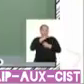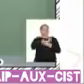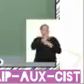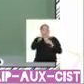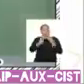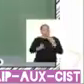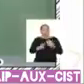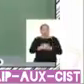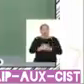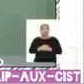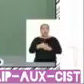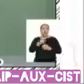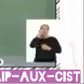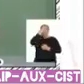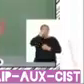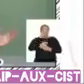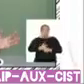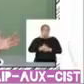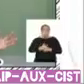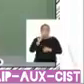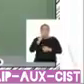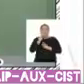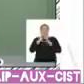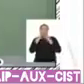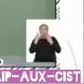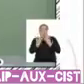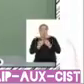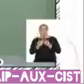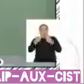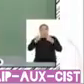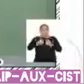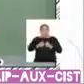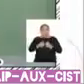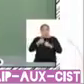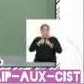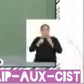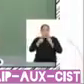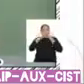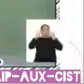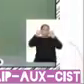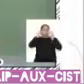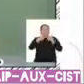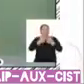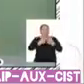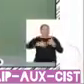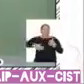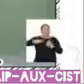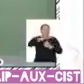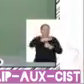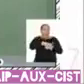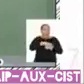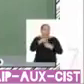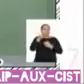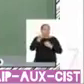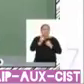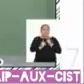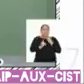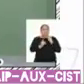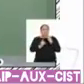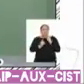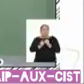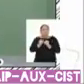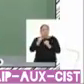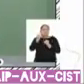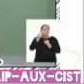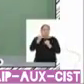personalmente, familiarmente. Pero para llegar a una autorealización máxima tenemos que pasar e ir pasando